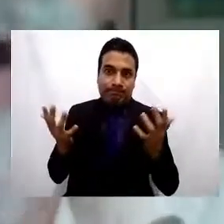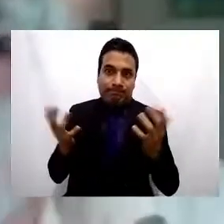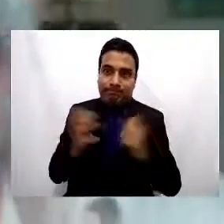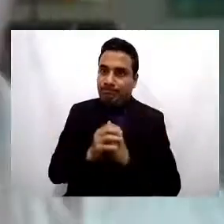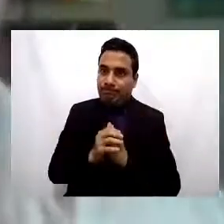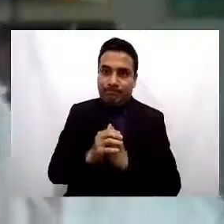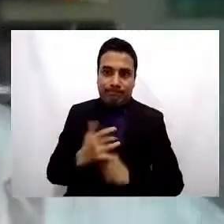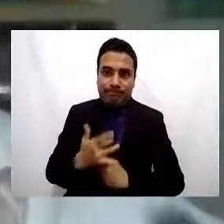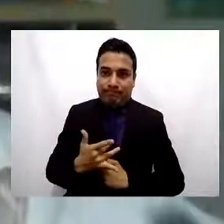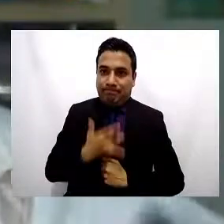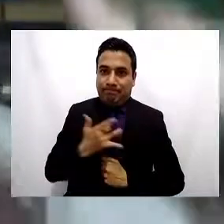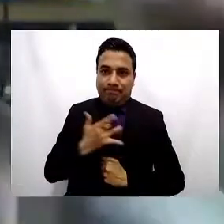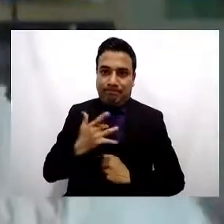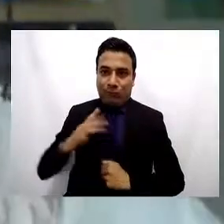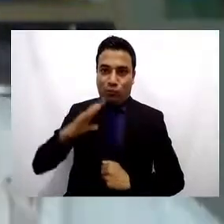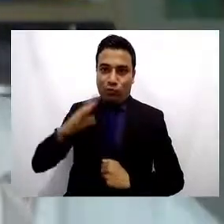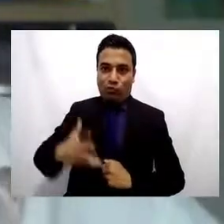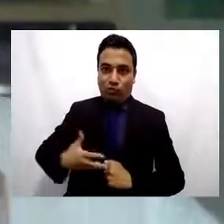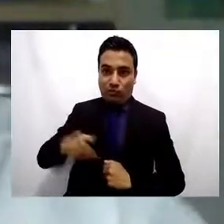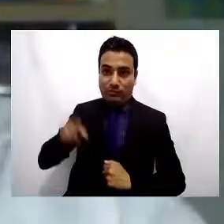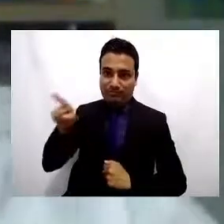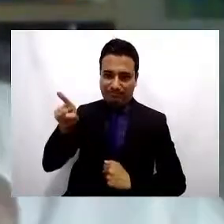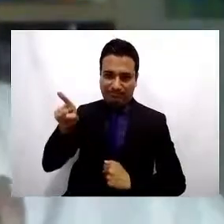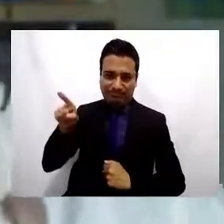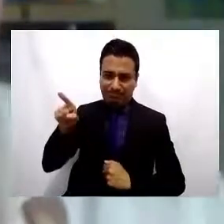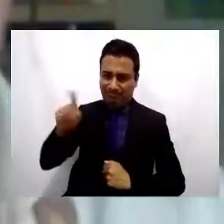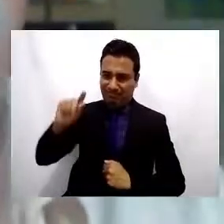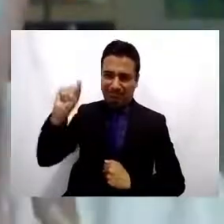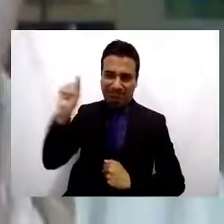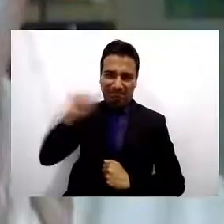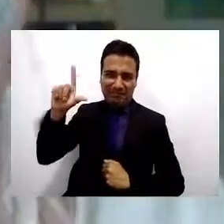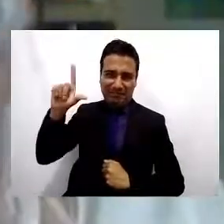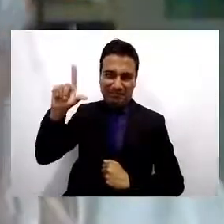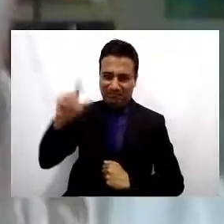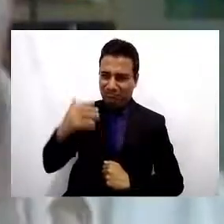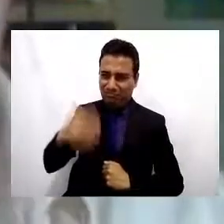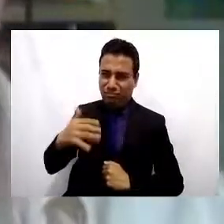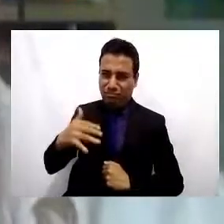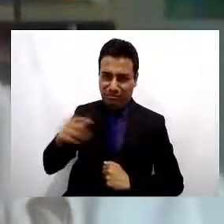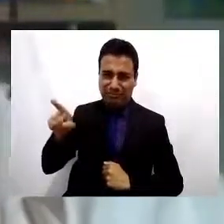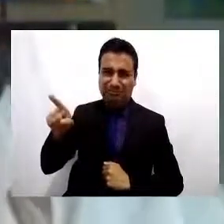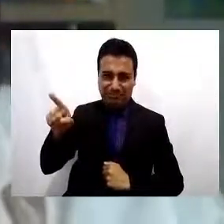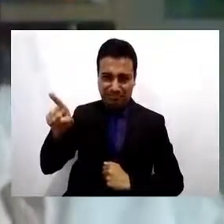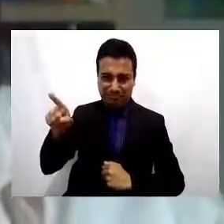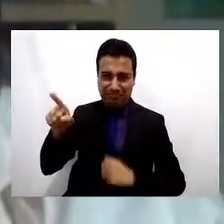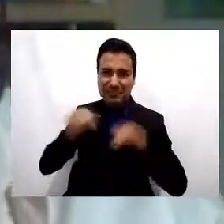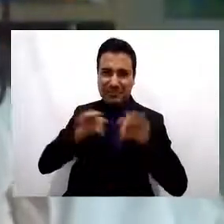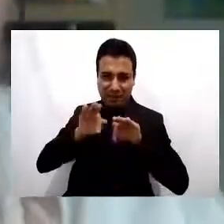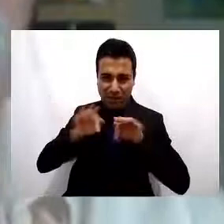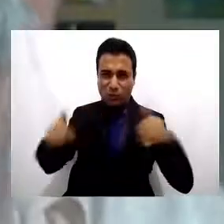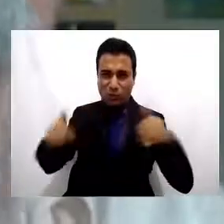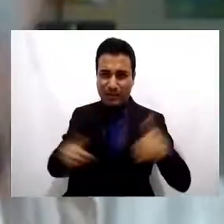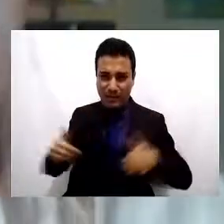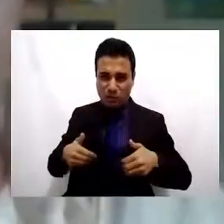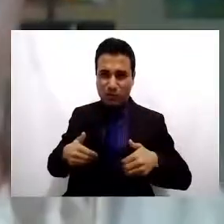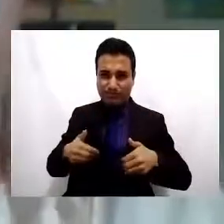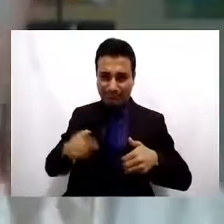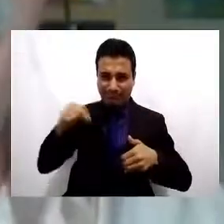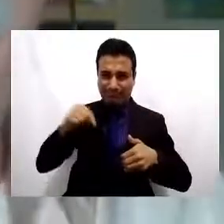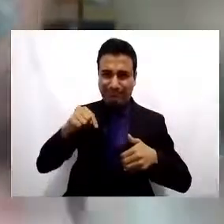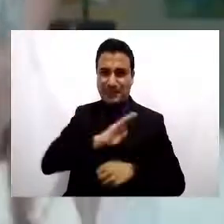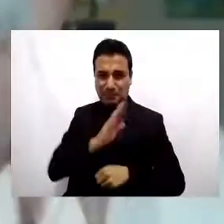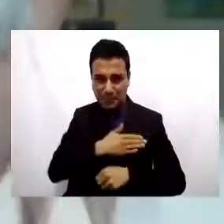un honor, para mí uno de los más grandes referentes que tiene la actividad teatral en Iberoamérica.